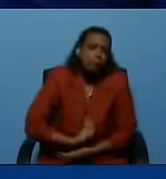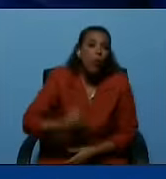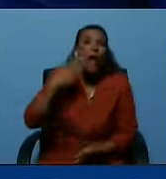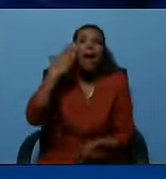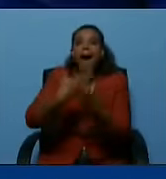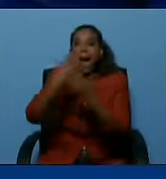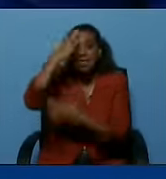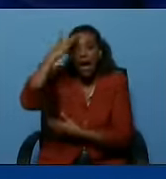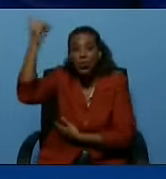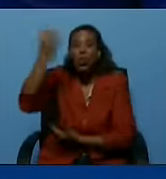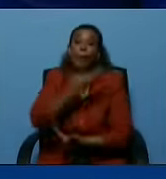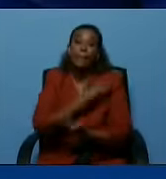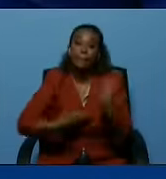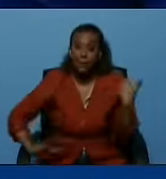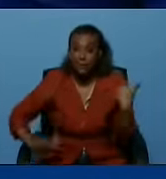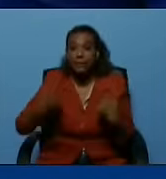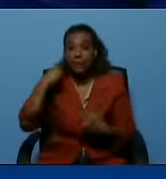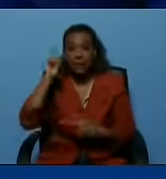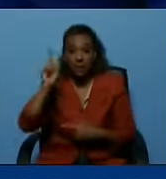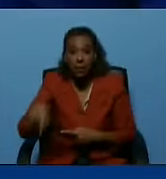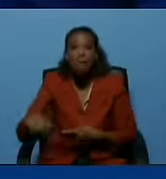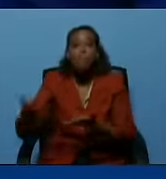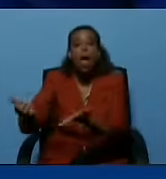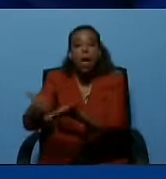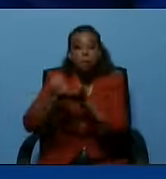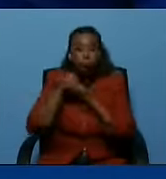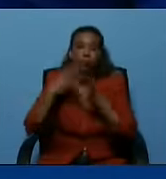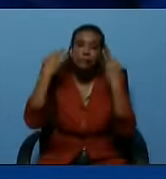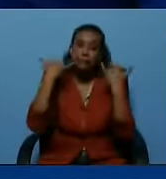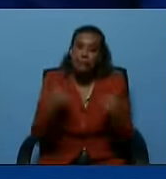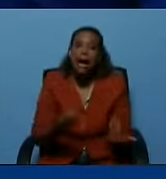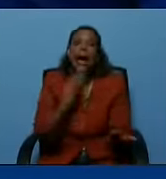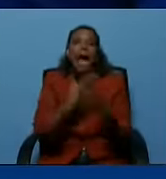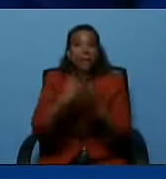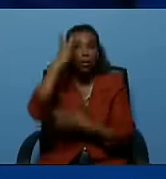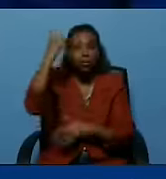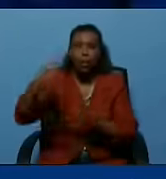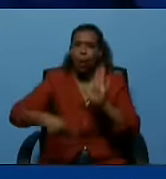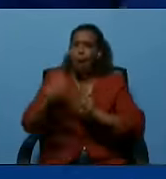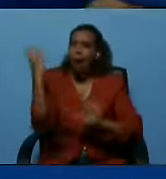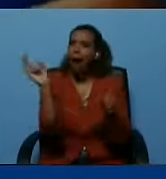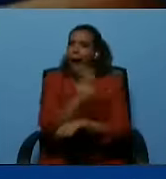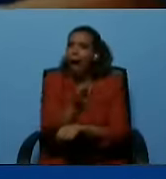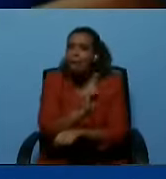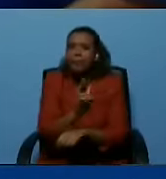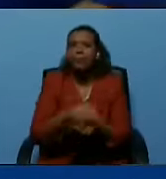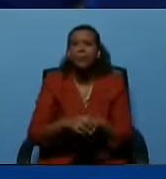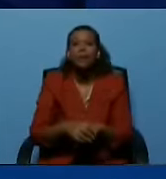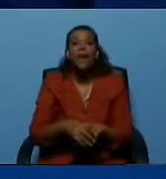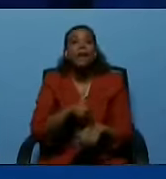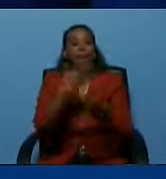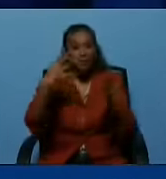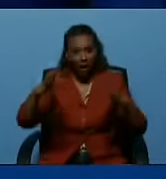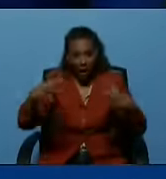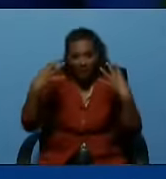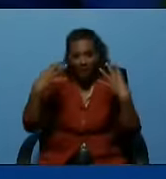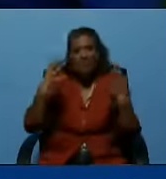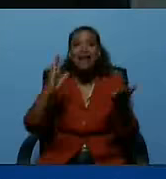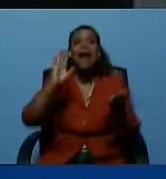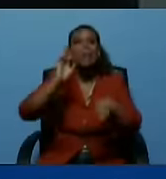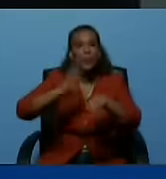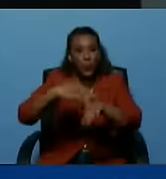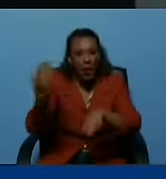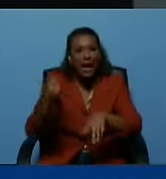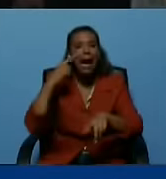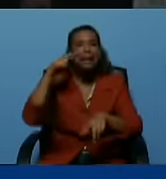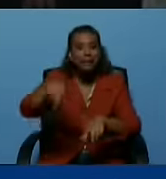Dios, al presidente, que nos dio la ayuda y gracias a Dios fue rápida. Desde aquí le damos las gracias, el por qué, porque